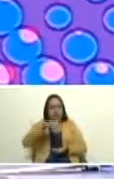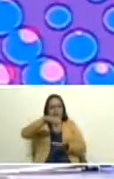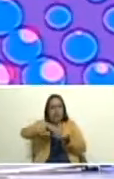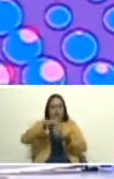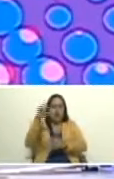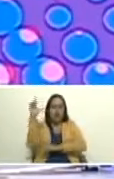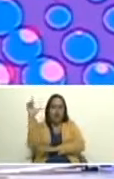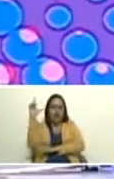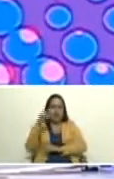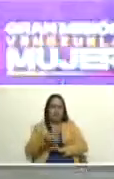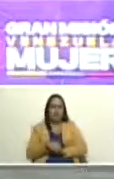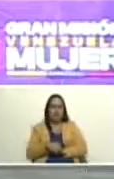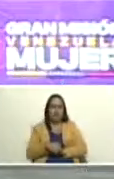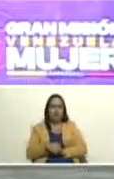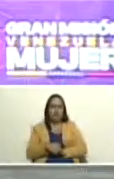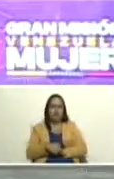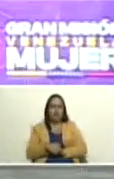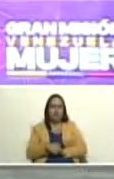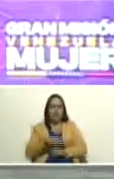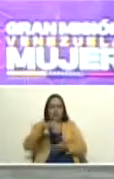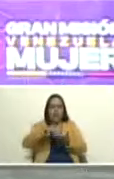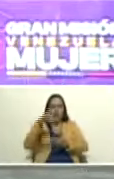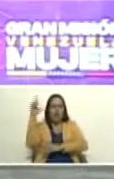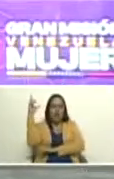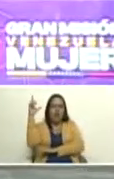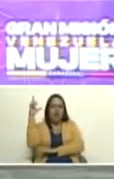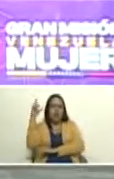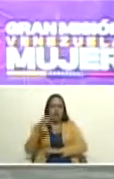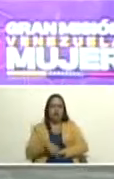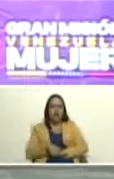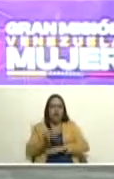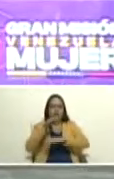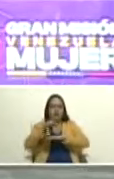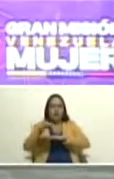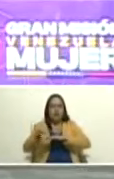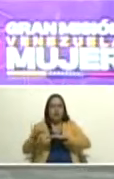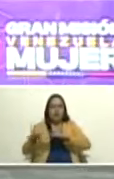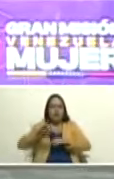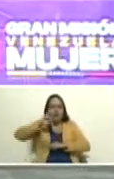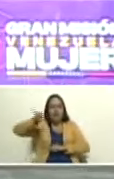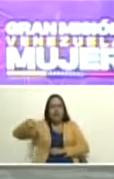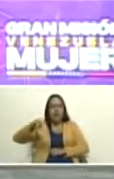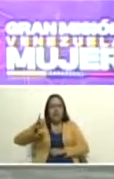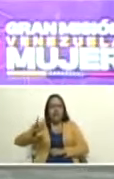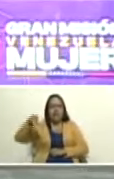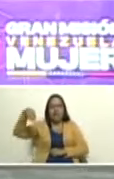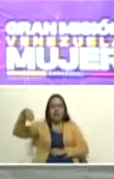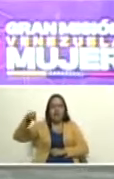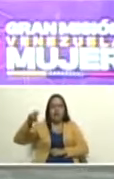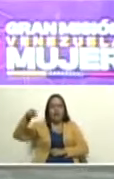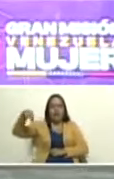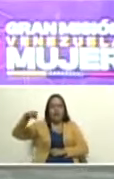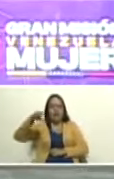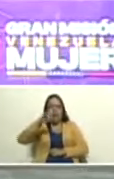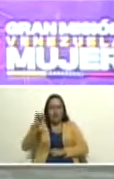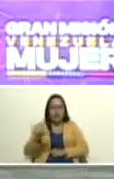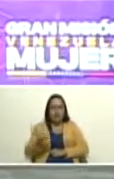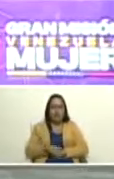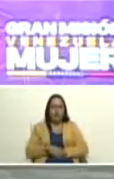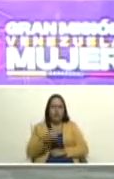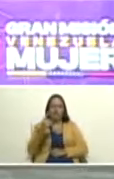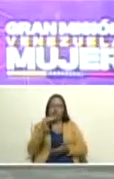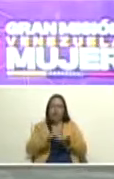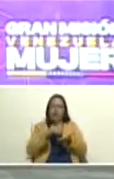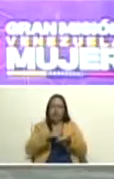¿Ah? Allá en el estado Lara, el municipio Jiménez, en Tintorero. Allá estuvimos una vez, recuerdo, una